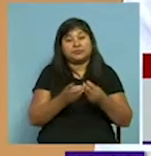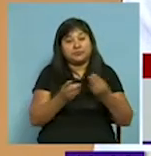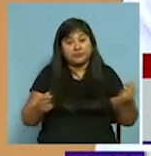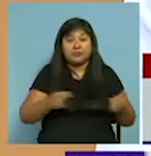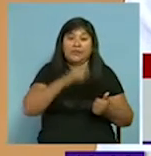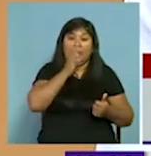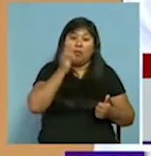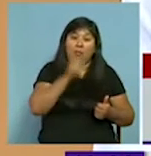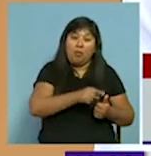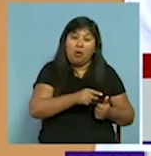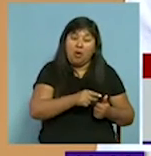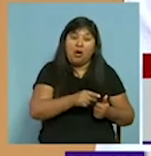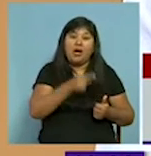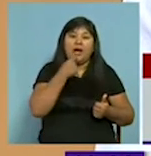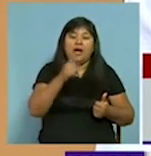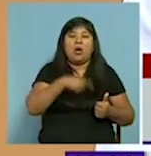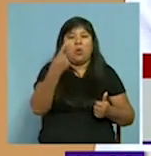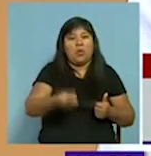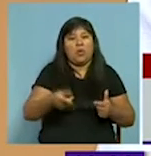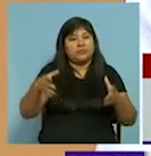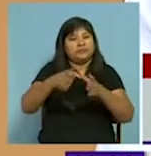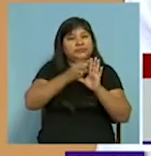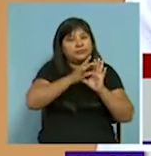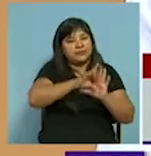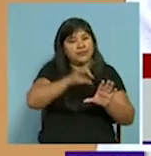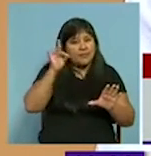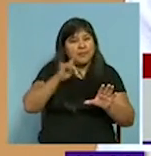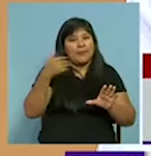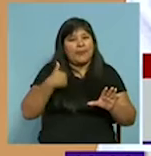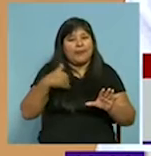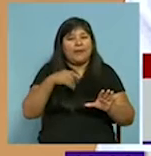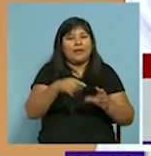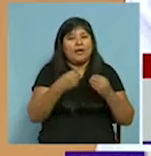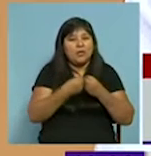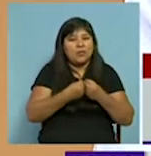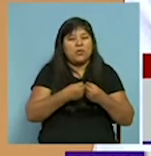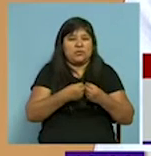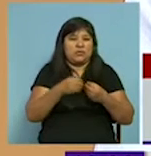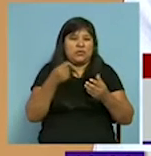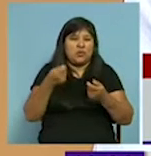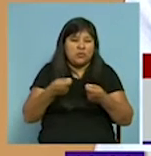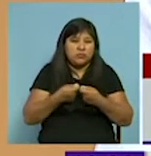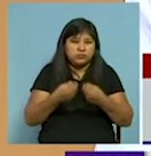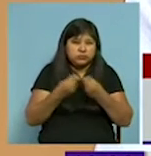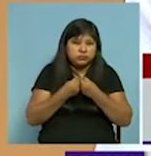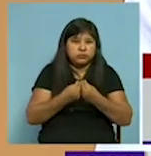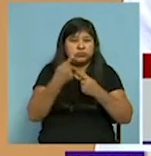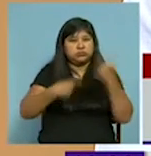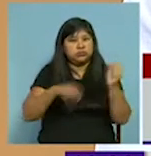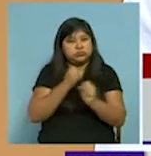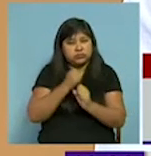a nivel selección donde donde las exigencias son muy altas e indica que